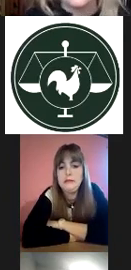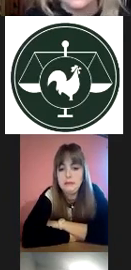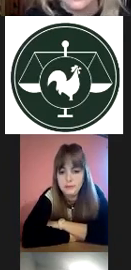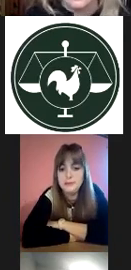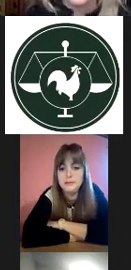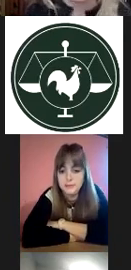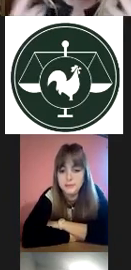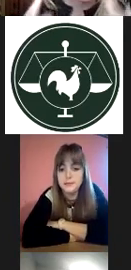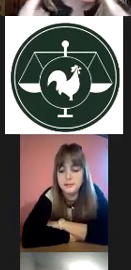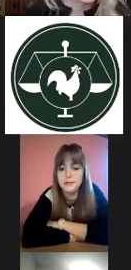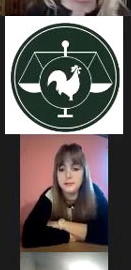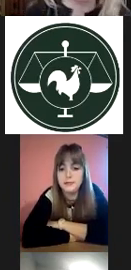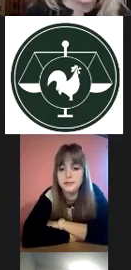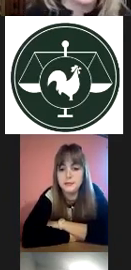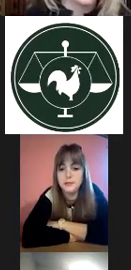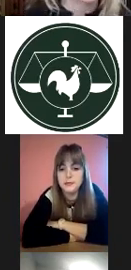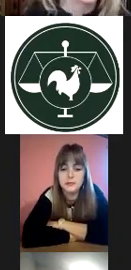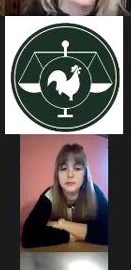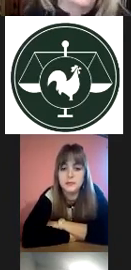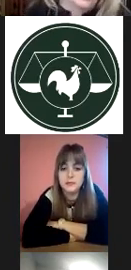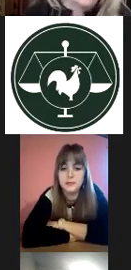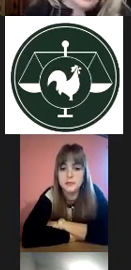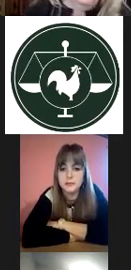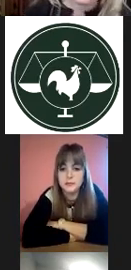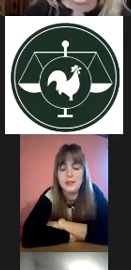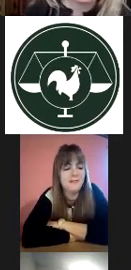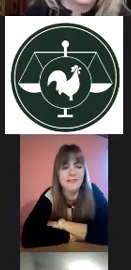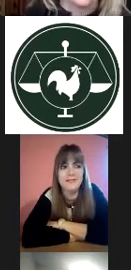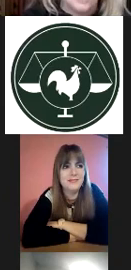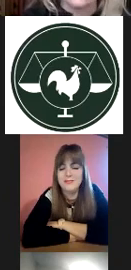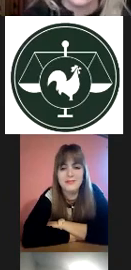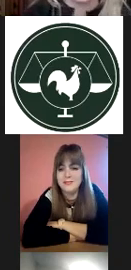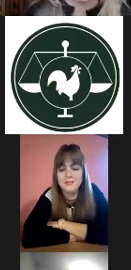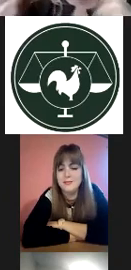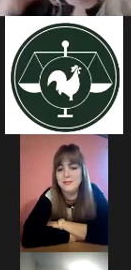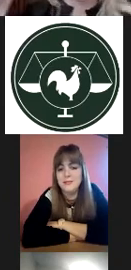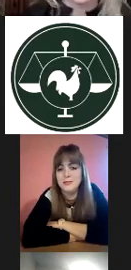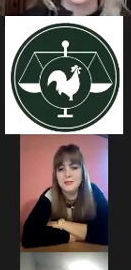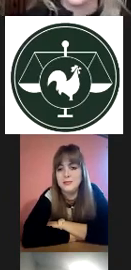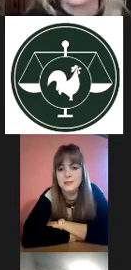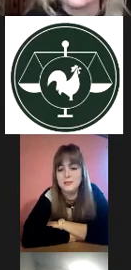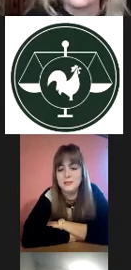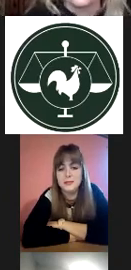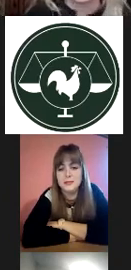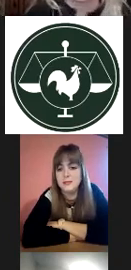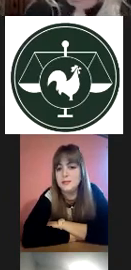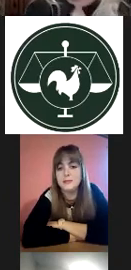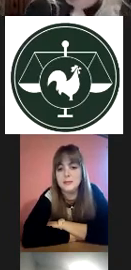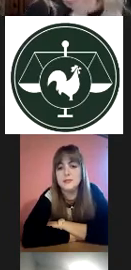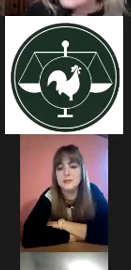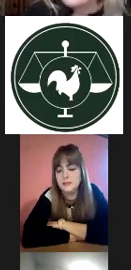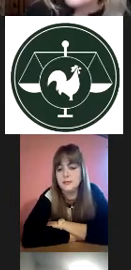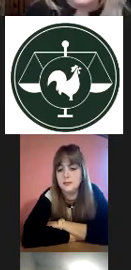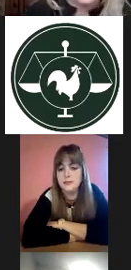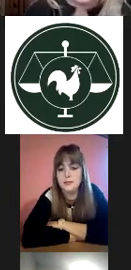vuelta a manzana, pero tiene que cruzar los dedos que vuelva ese animal. Lo mismo que los gatos que salen de parranda, como digo yo.